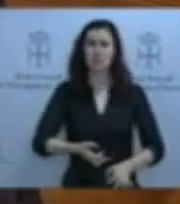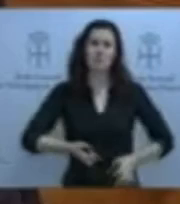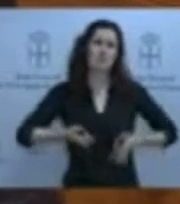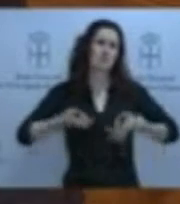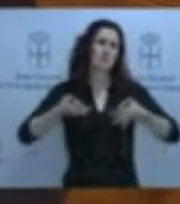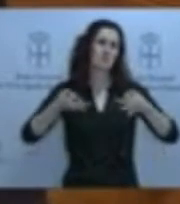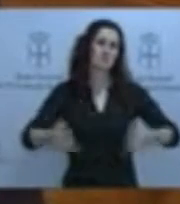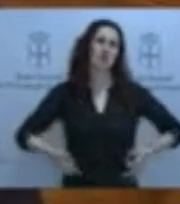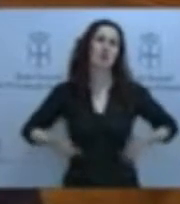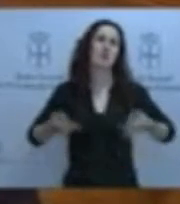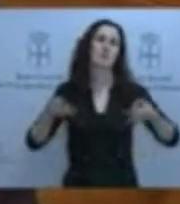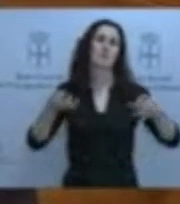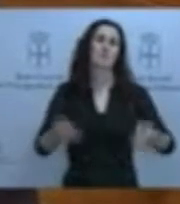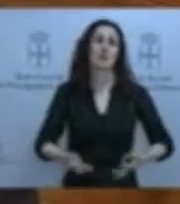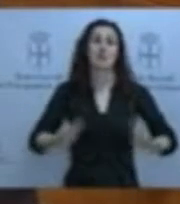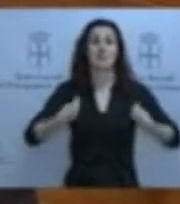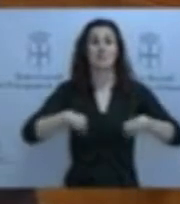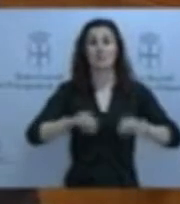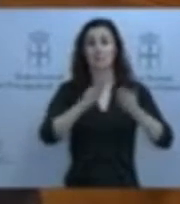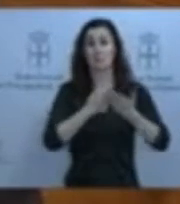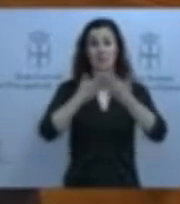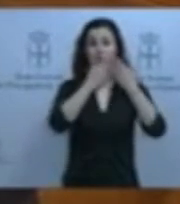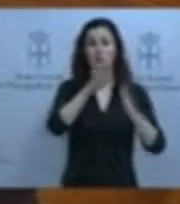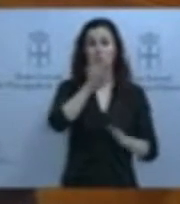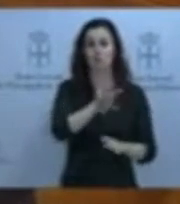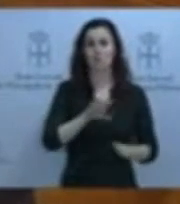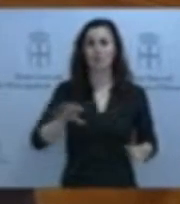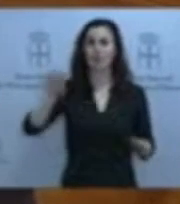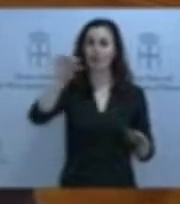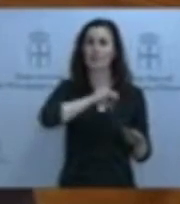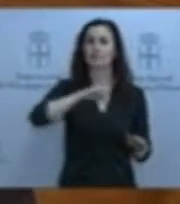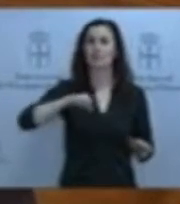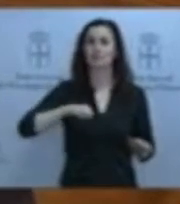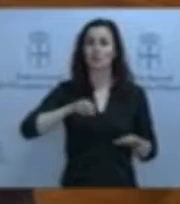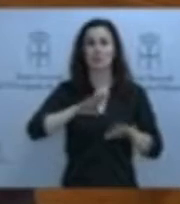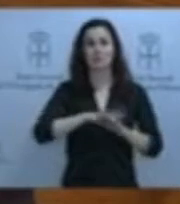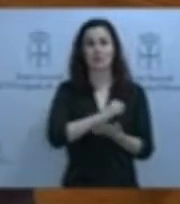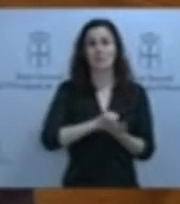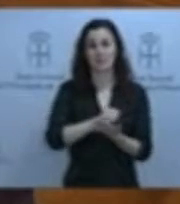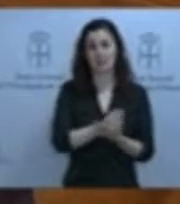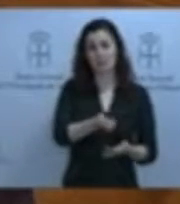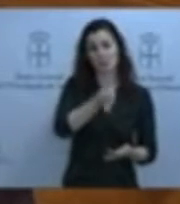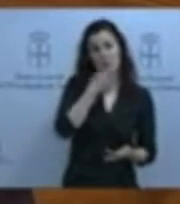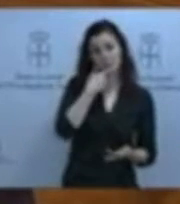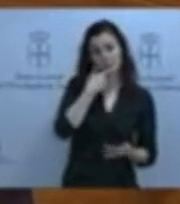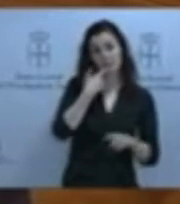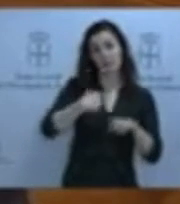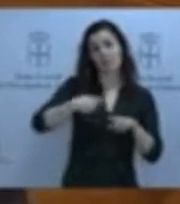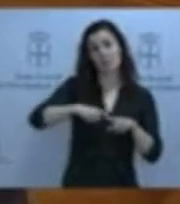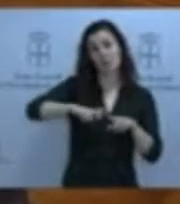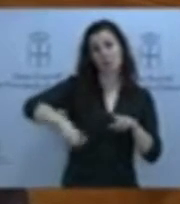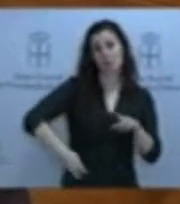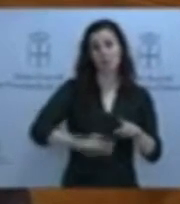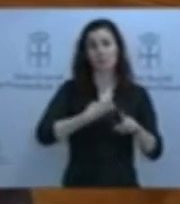Le voy a decir lo que dice un estudio que se hizo por comunidades autónomas sobre el suministro de medicamentos y productos sanitarios